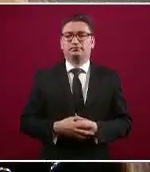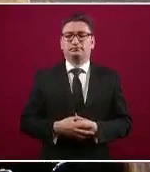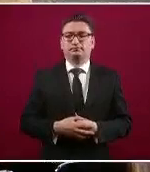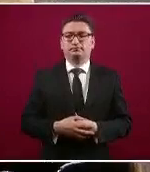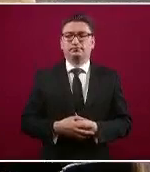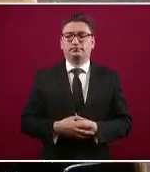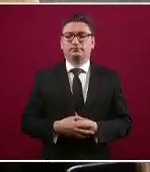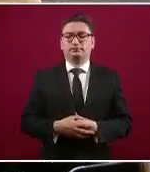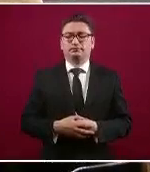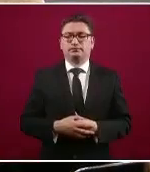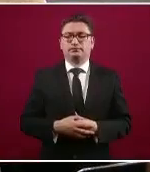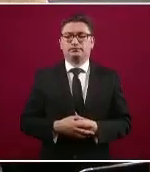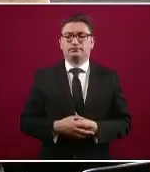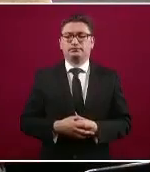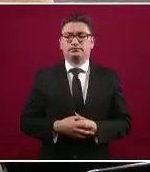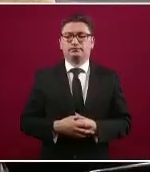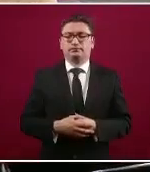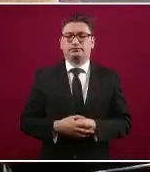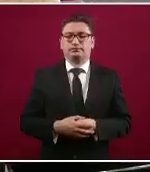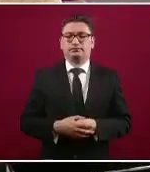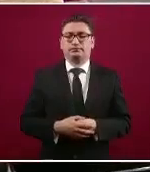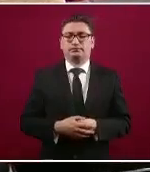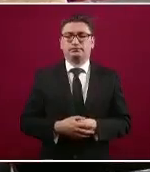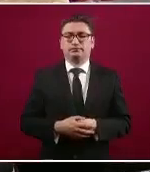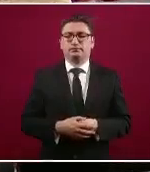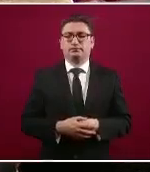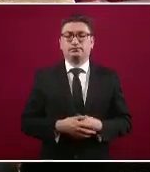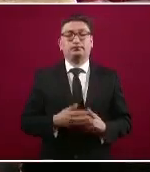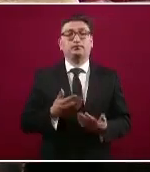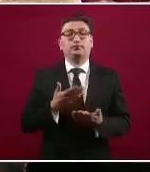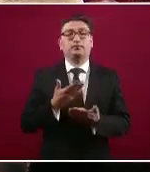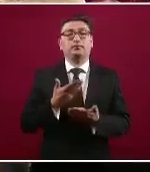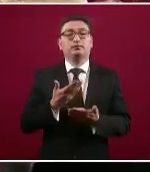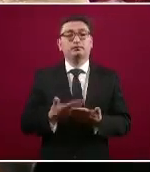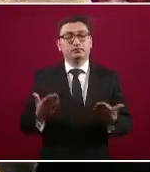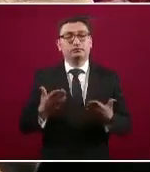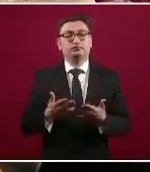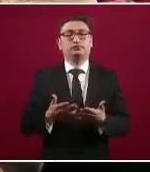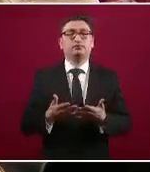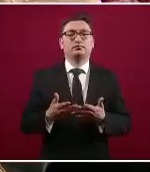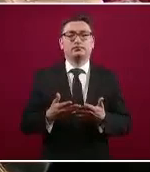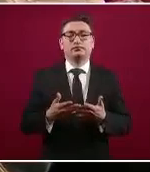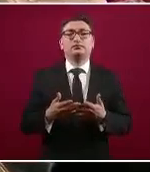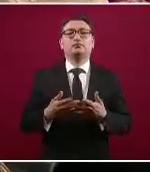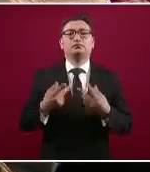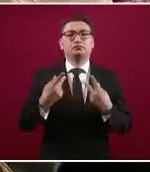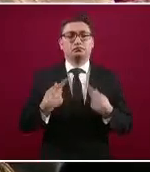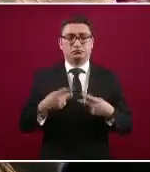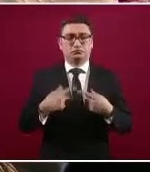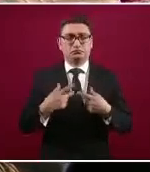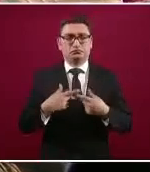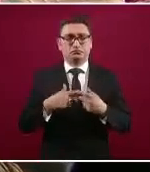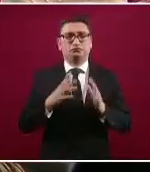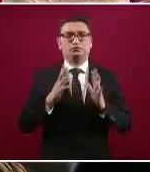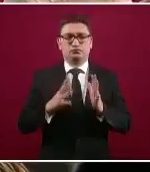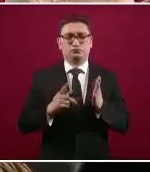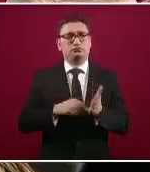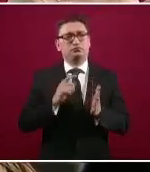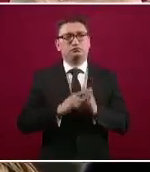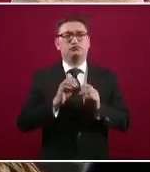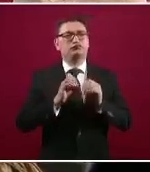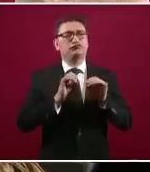Ahora se tienen ya desplegados